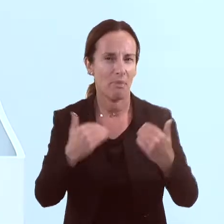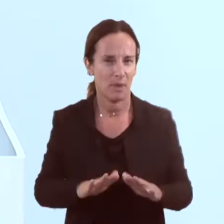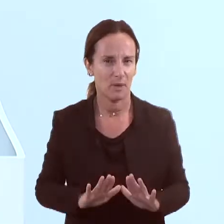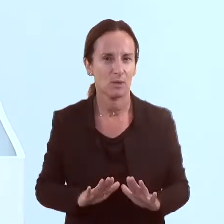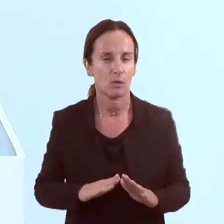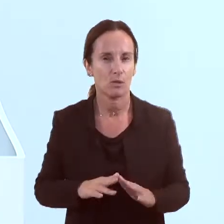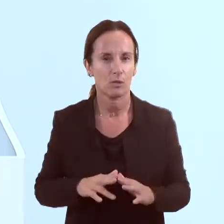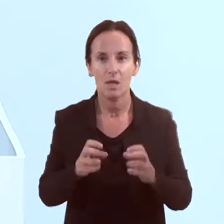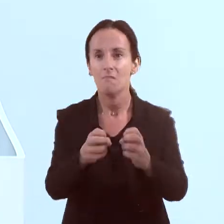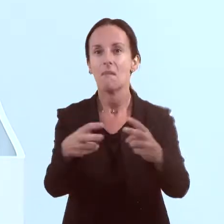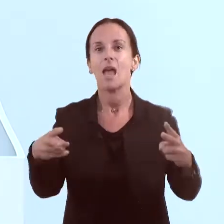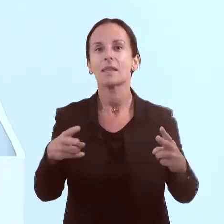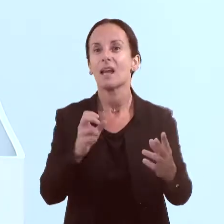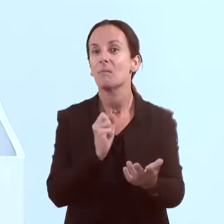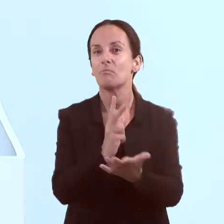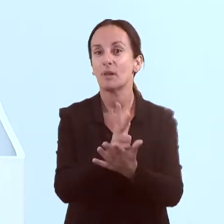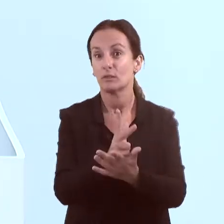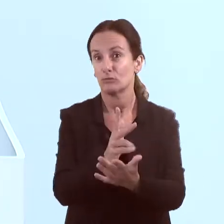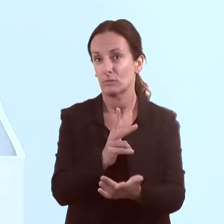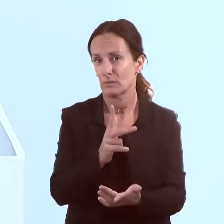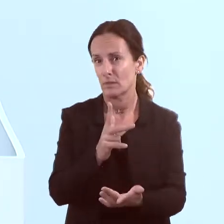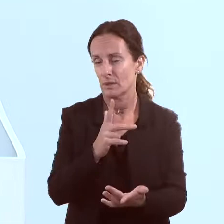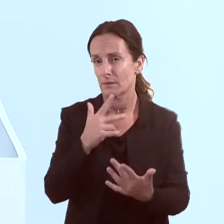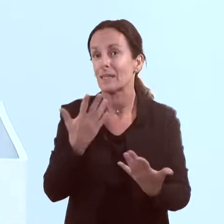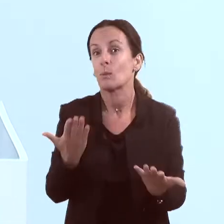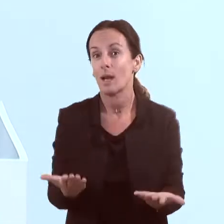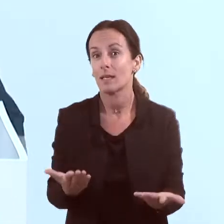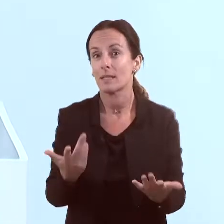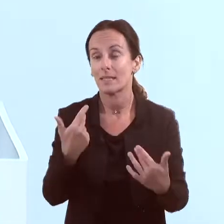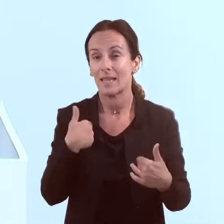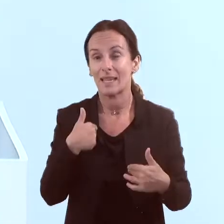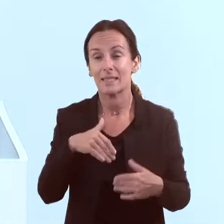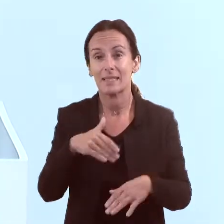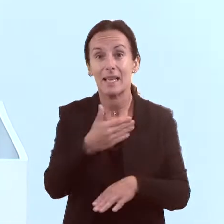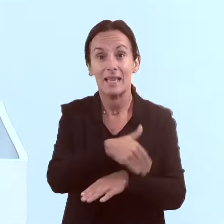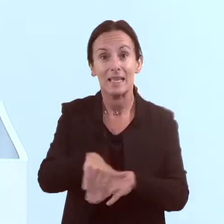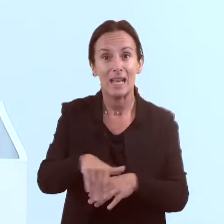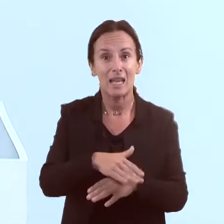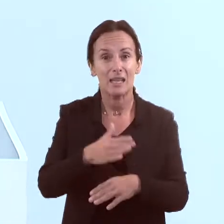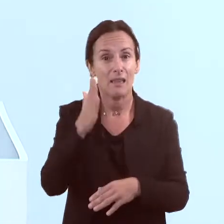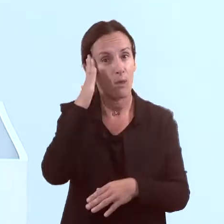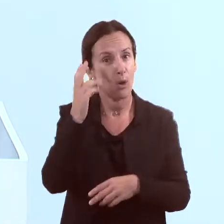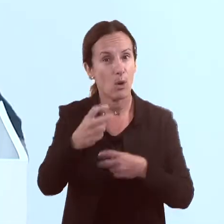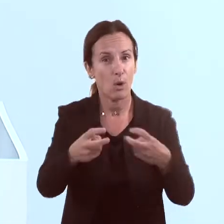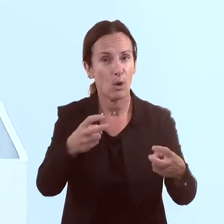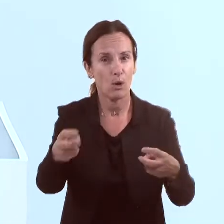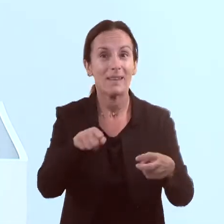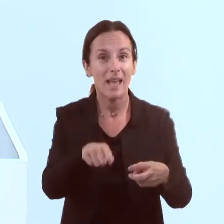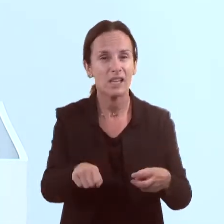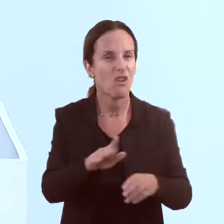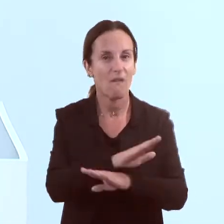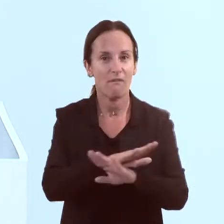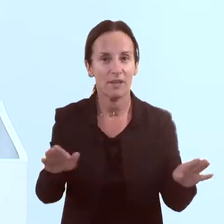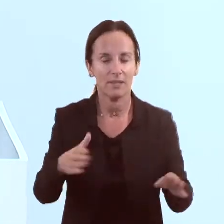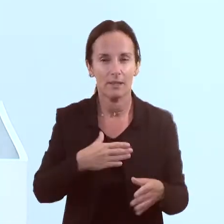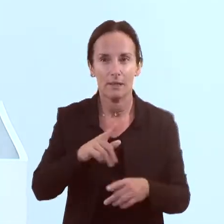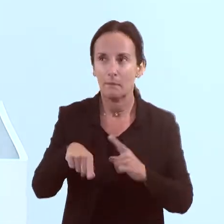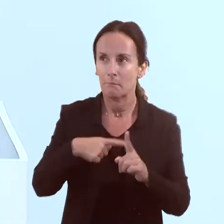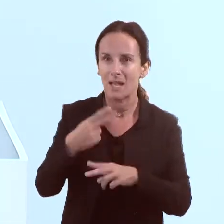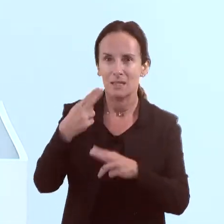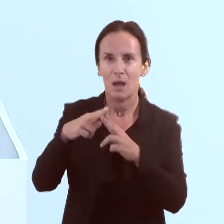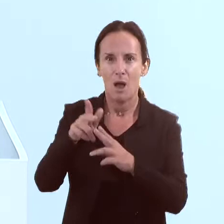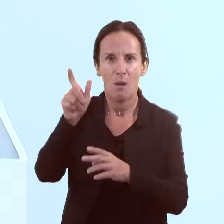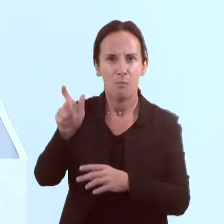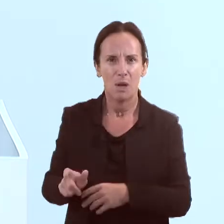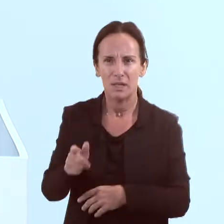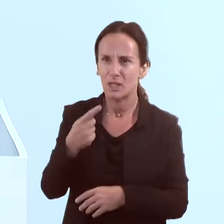una meta más ambiciosa aún, que es acabar con el sinhogarismo. Entonces, escuchar que se puede, pues nos reafirma en que creen